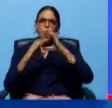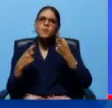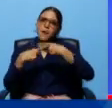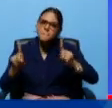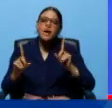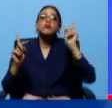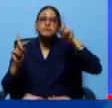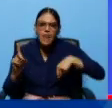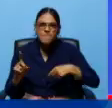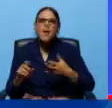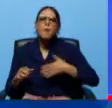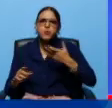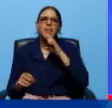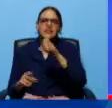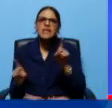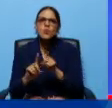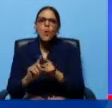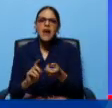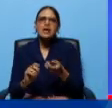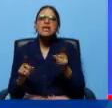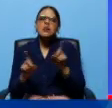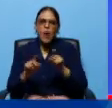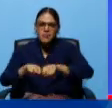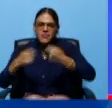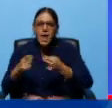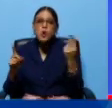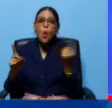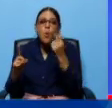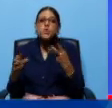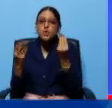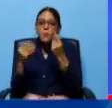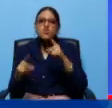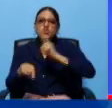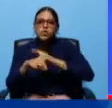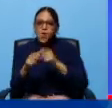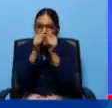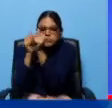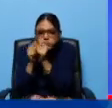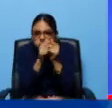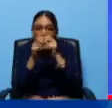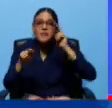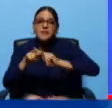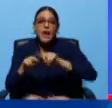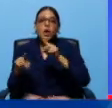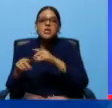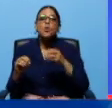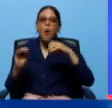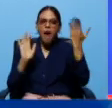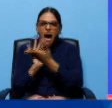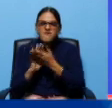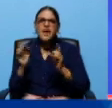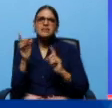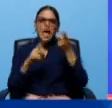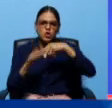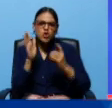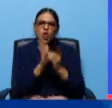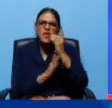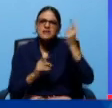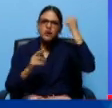también pueden ser un gran daño. El uso excesivo de las pantallas en niños está afectando el desarrollo del